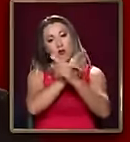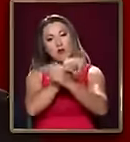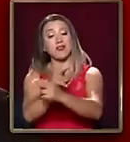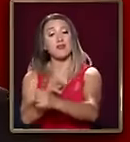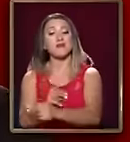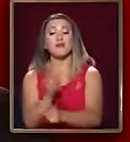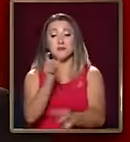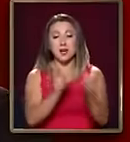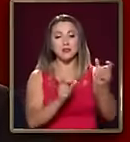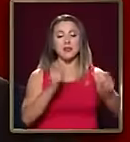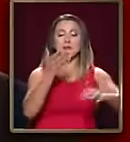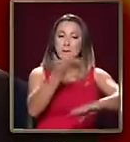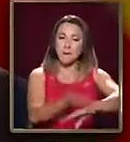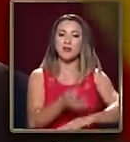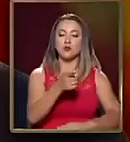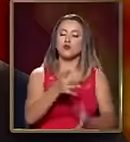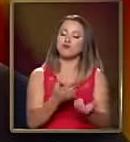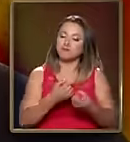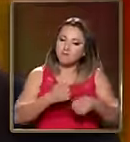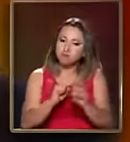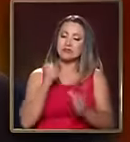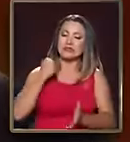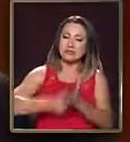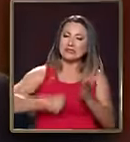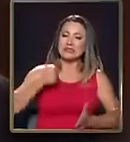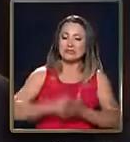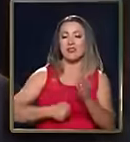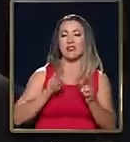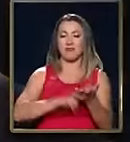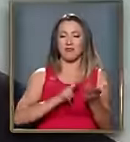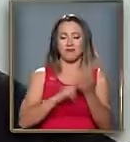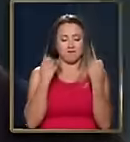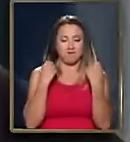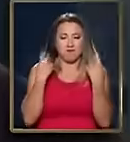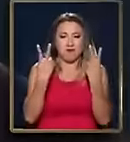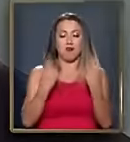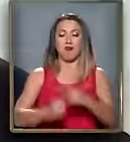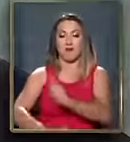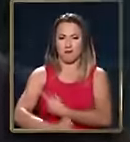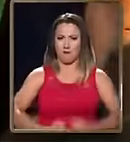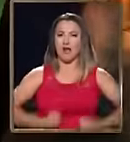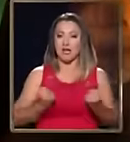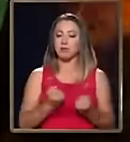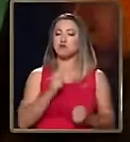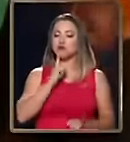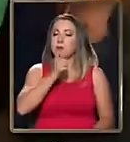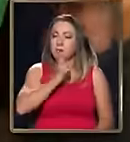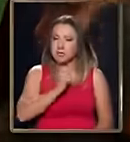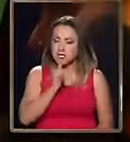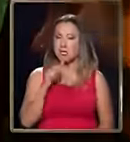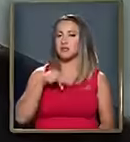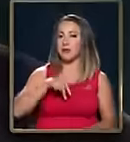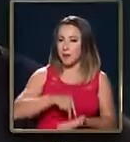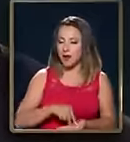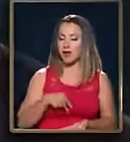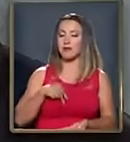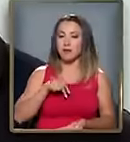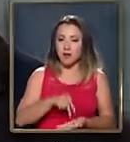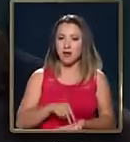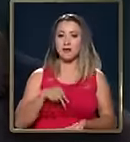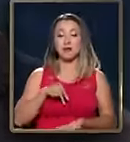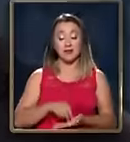Porque la gente lo está pidiendo, te lo ganaste, trabajaste duro, fuiste un valiente. Tuviste paciencia, esperaste. Así es.